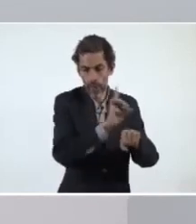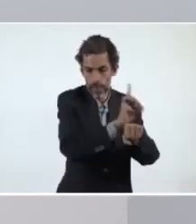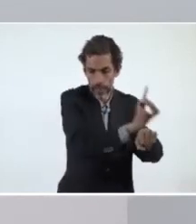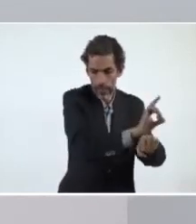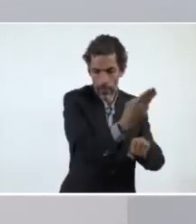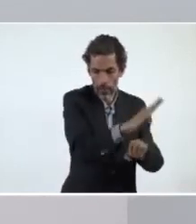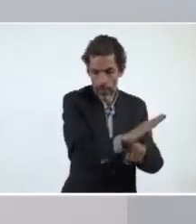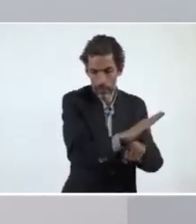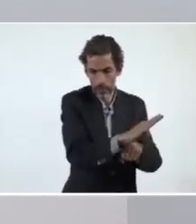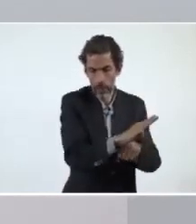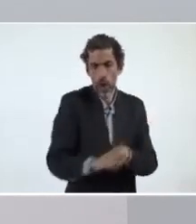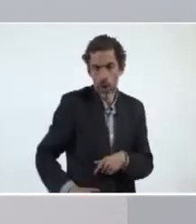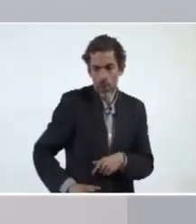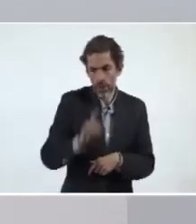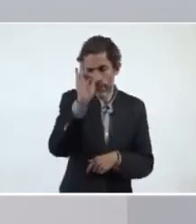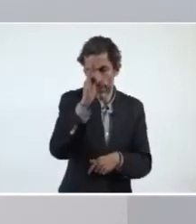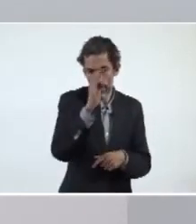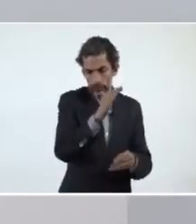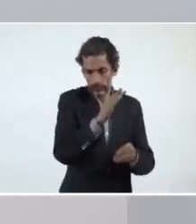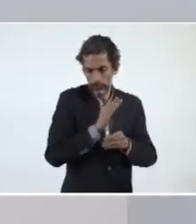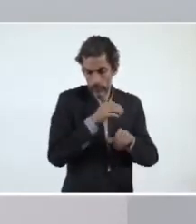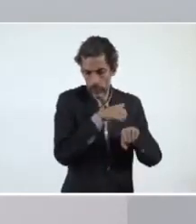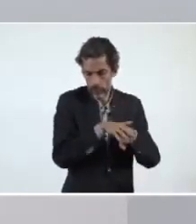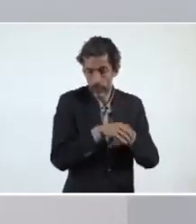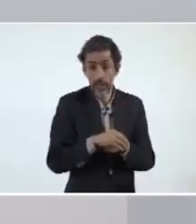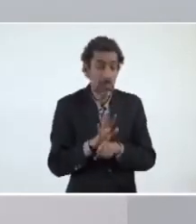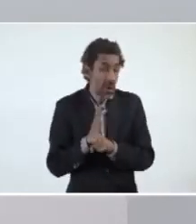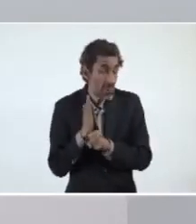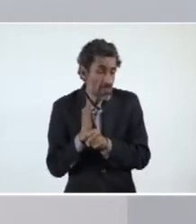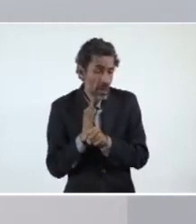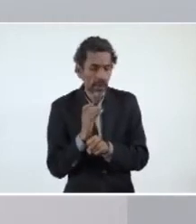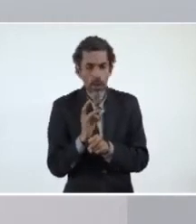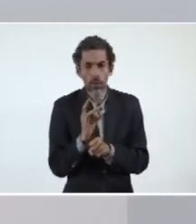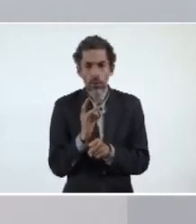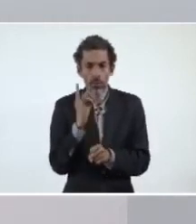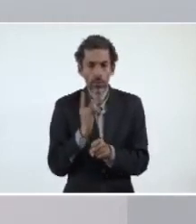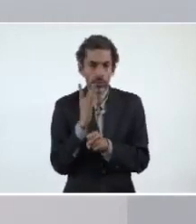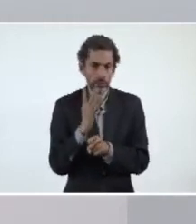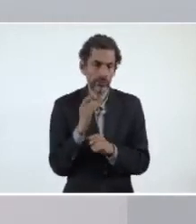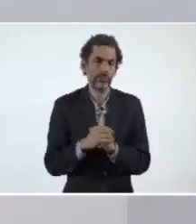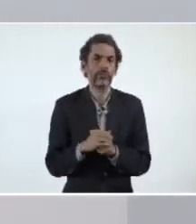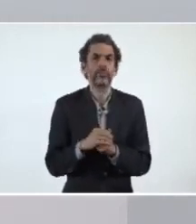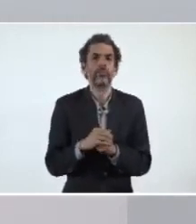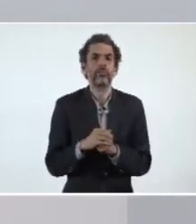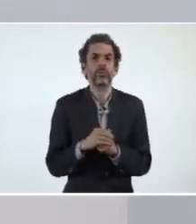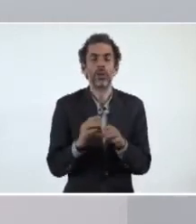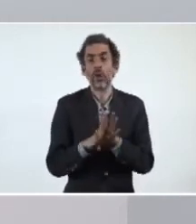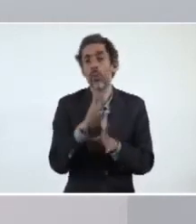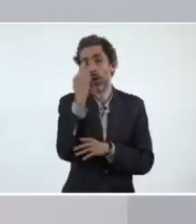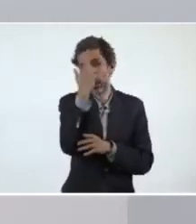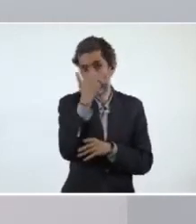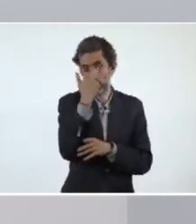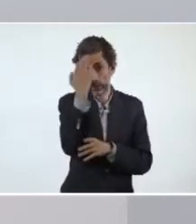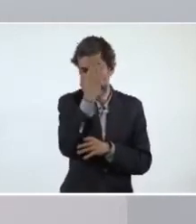diariamente por el gobierno de México. ¿Por qué? Porque hasta ahora se reportan solo aquellas personas que tuvieron su prueba